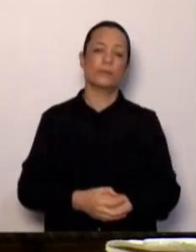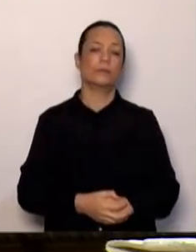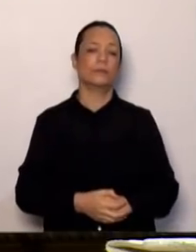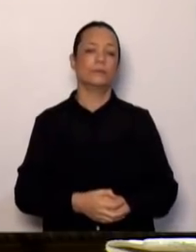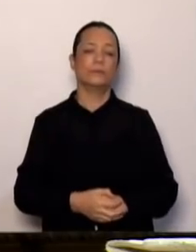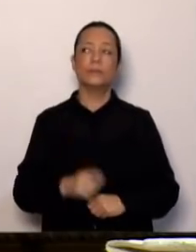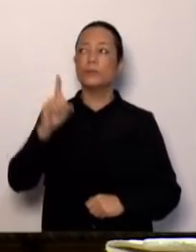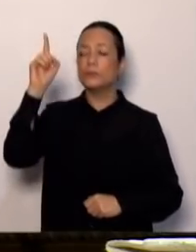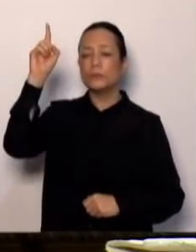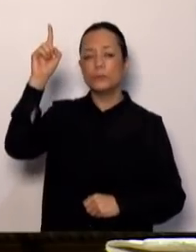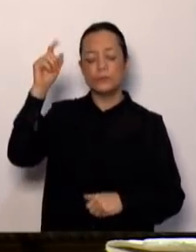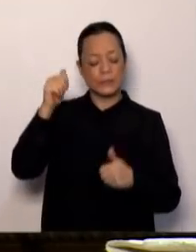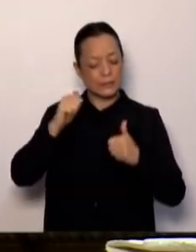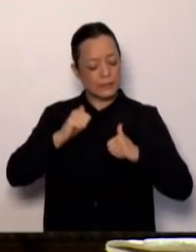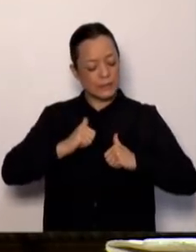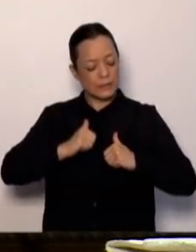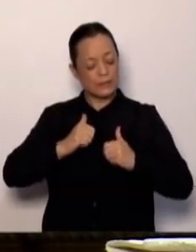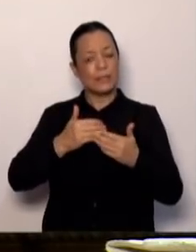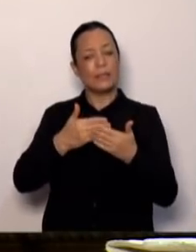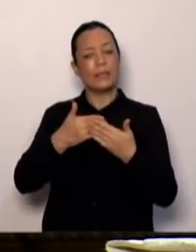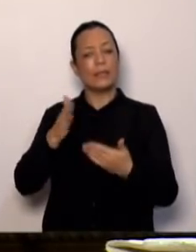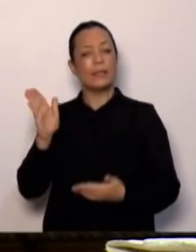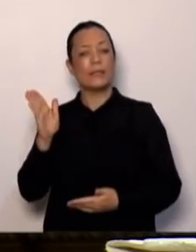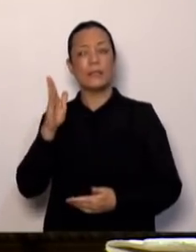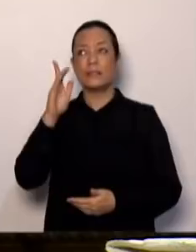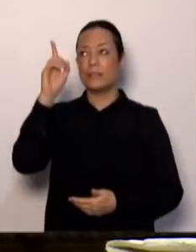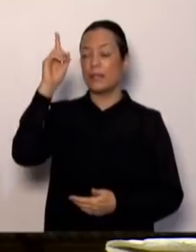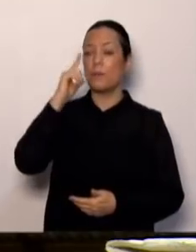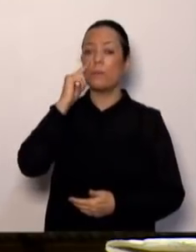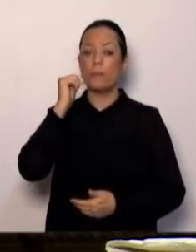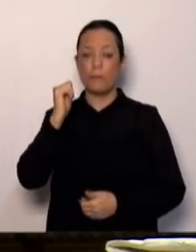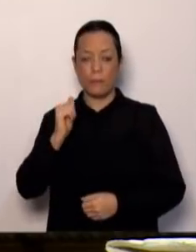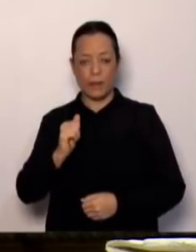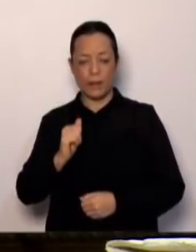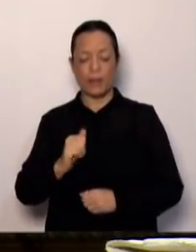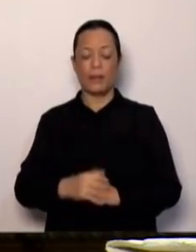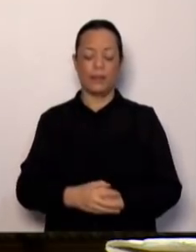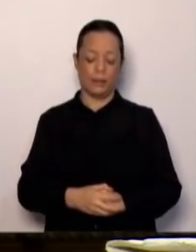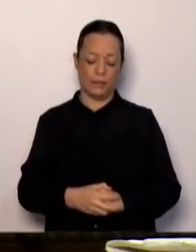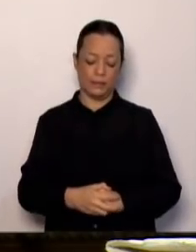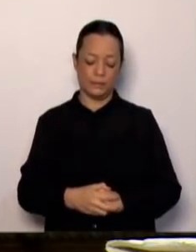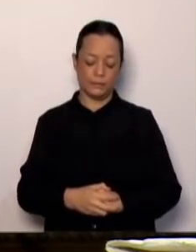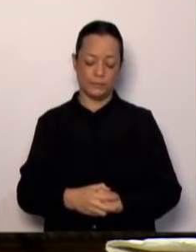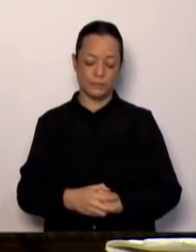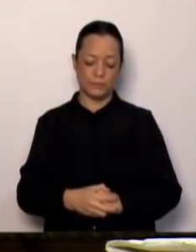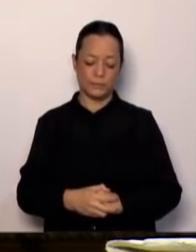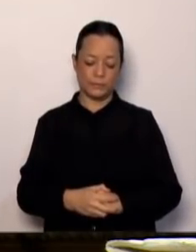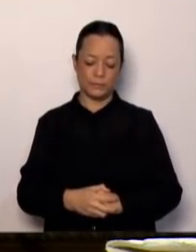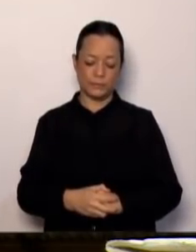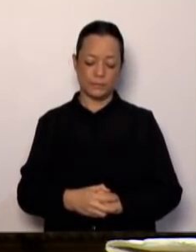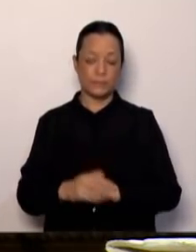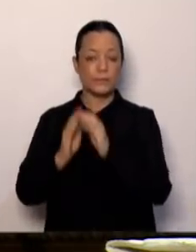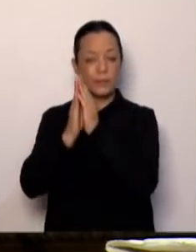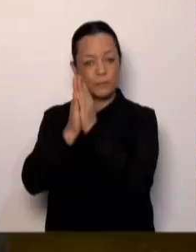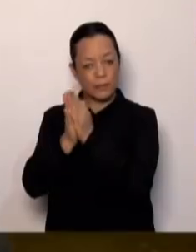Tú que estás sentado a la derecha del Padre,